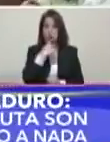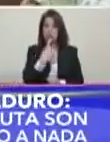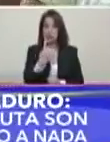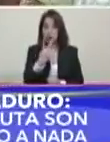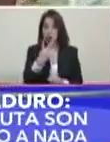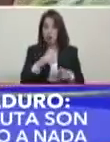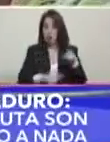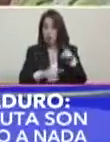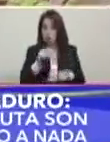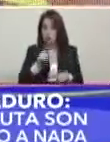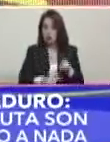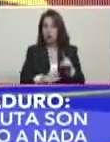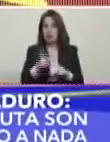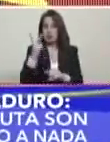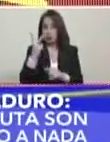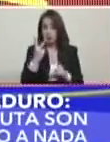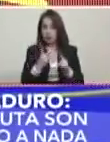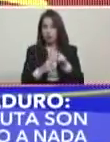compañero.